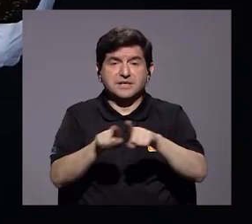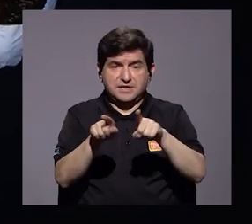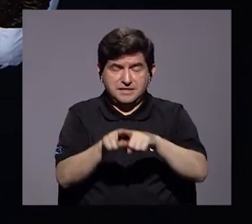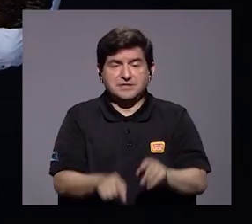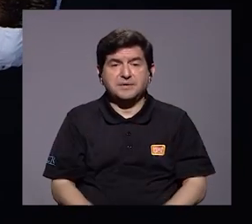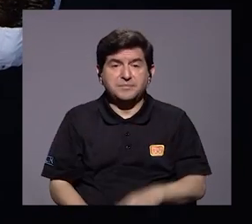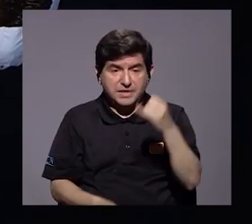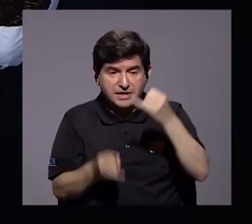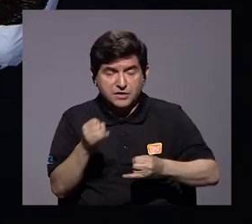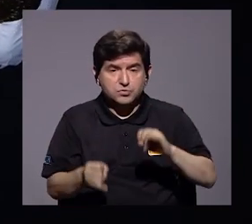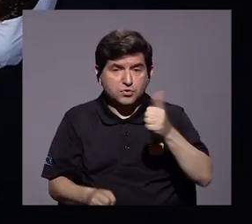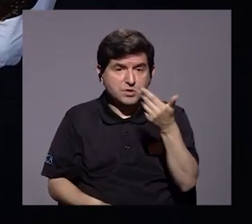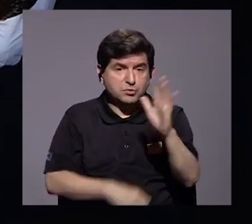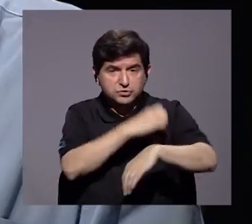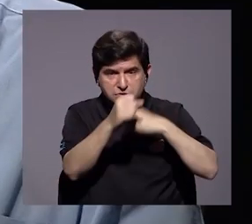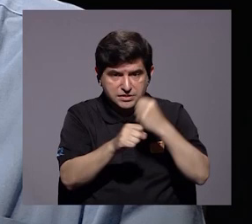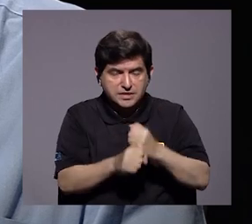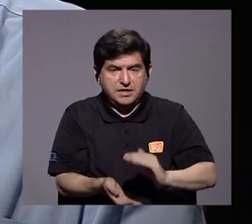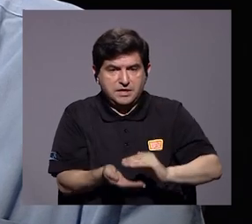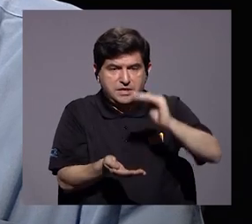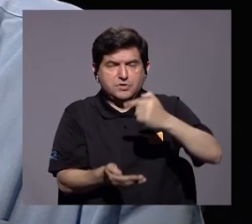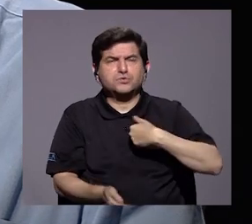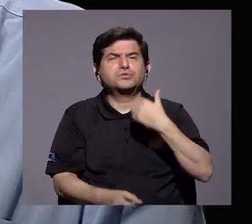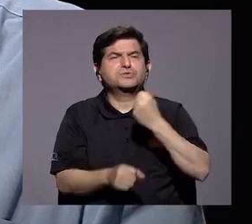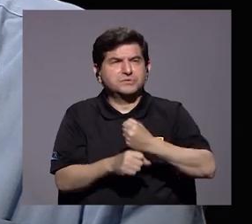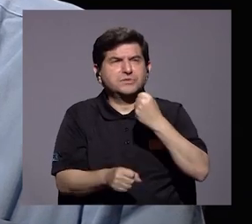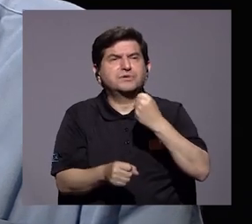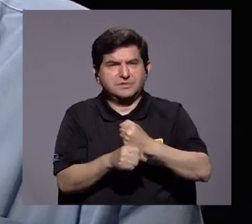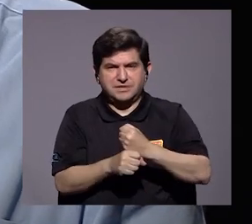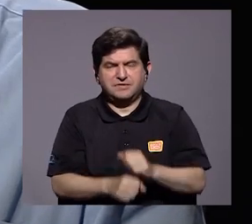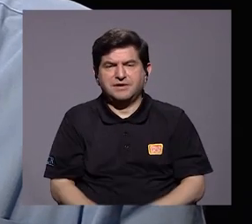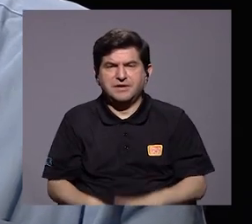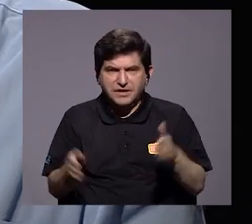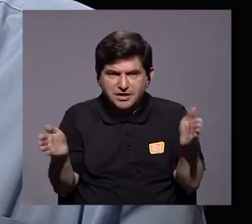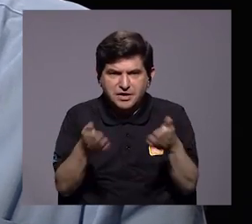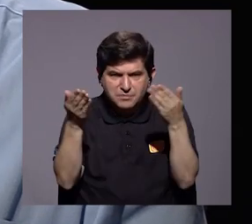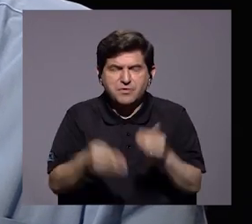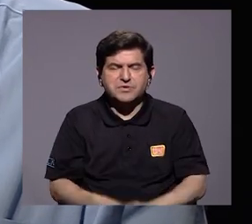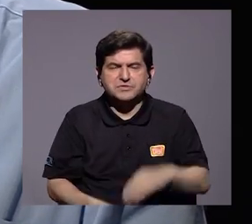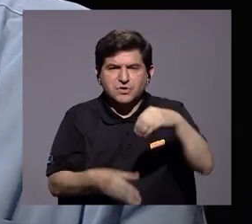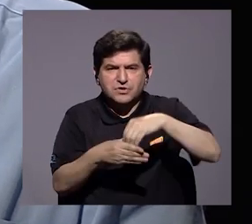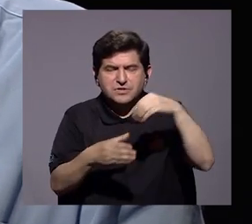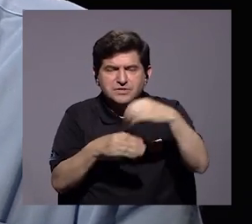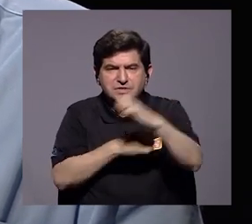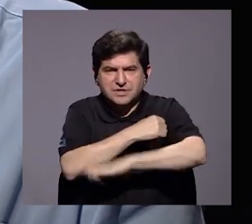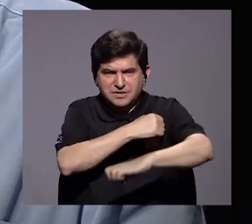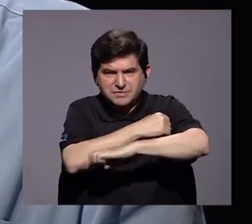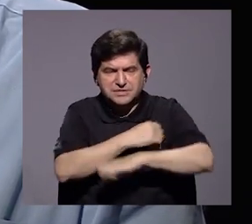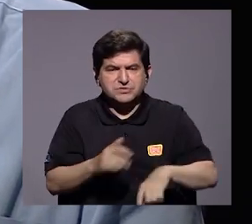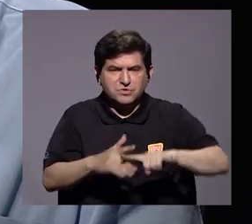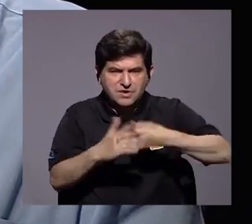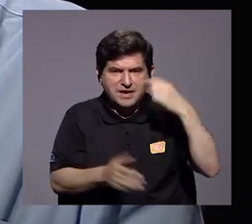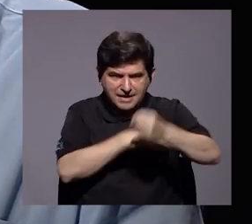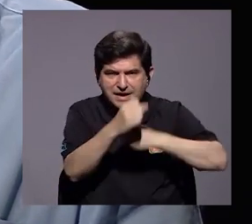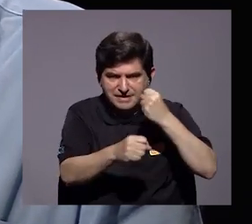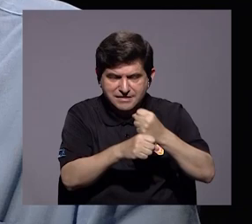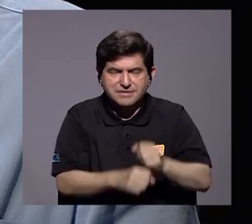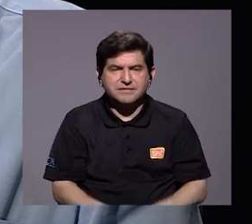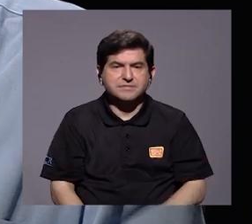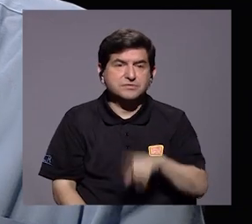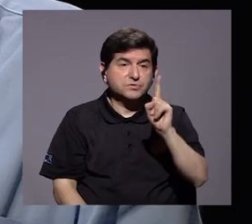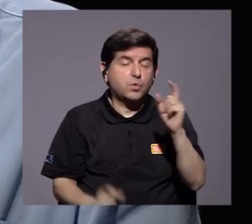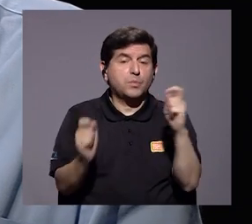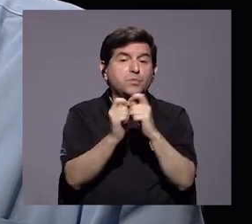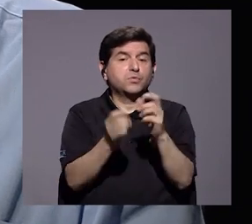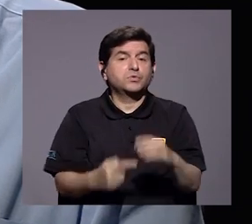vuelto muy cara en los últimos 15 años yo trabajé en promoción de inversión extranjera a principios de siglo y uno de los